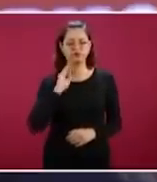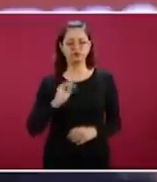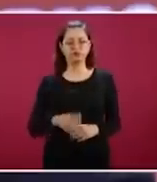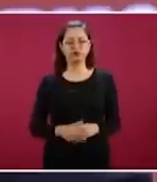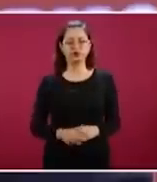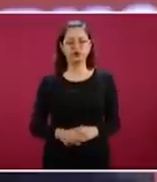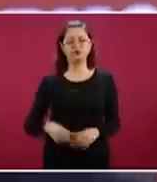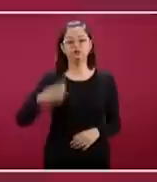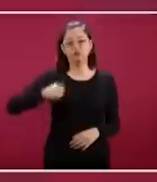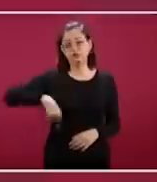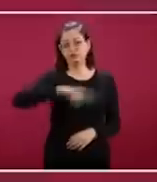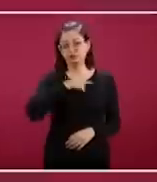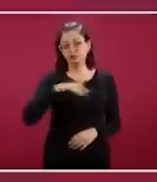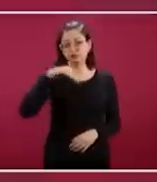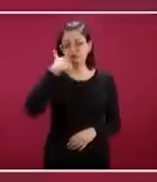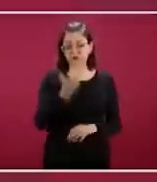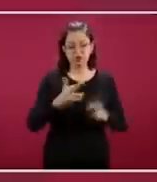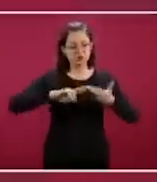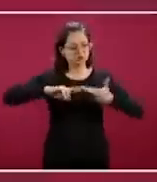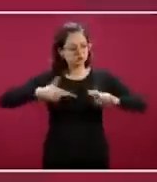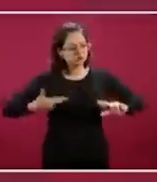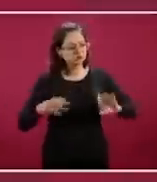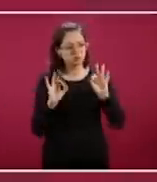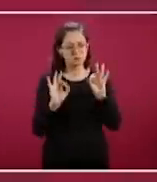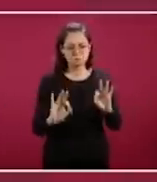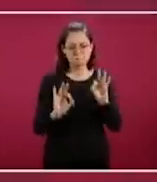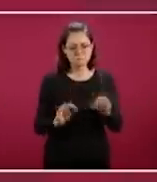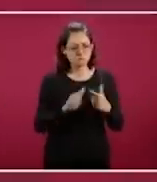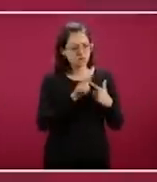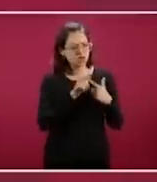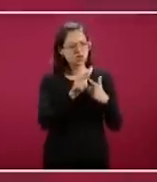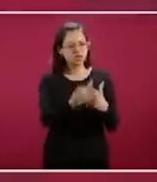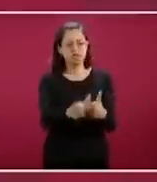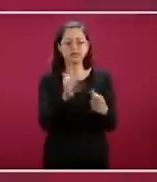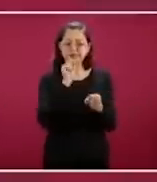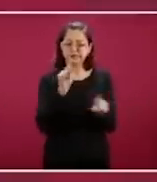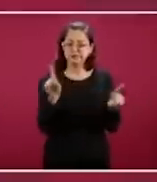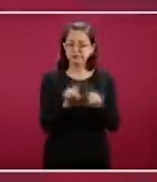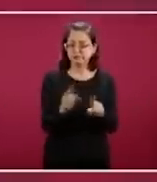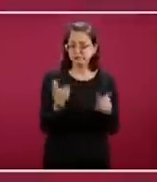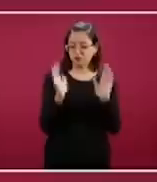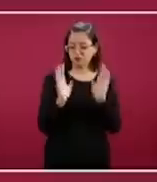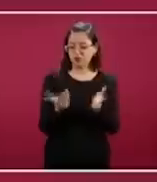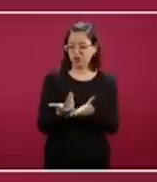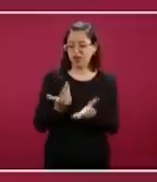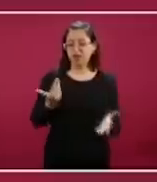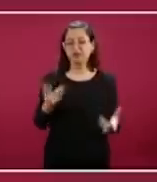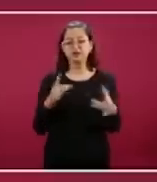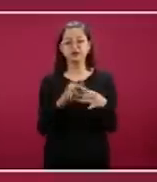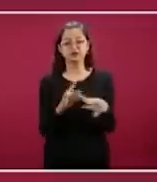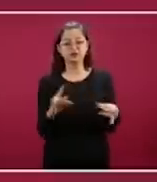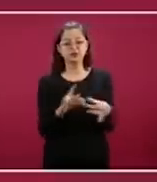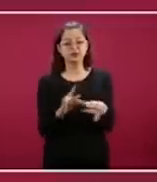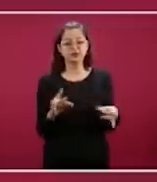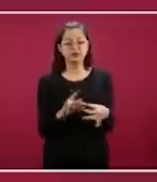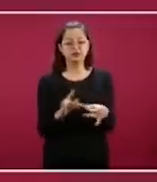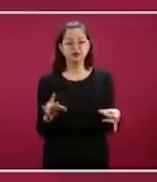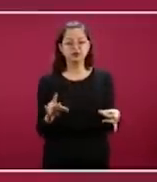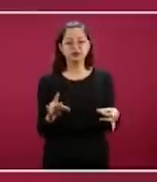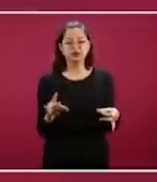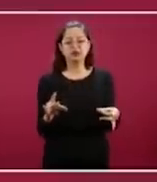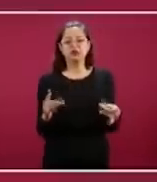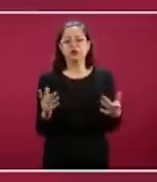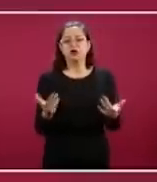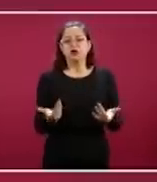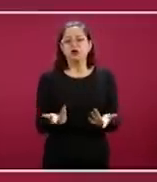Queremos mantener muy buenas relaciones y, como lo dije, de